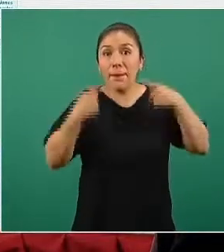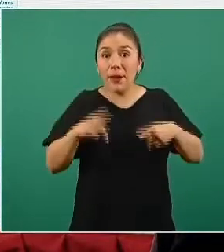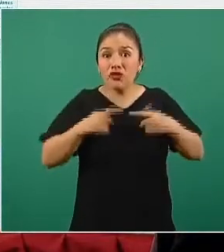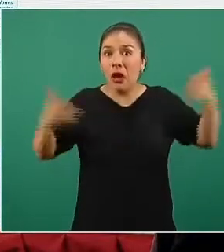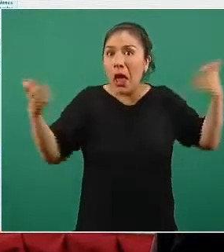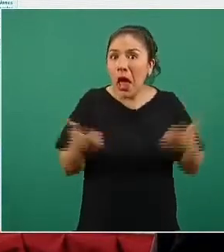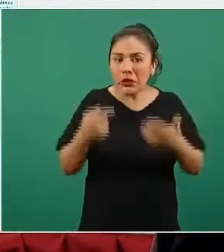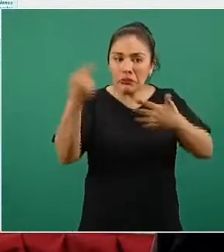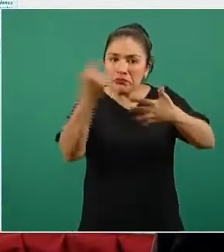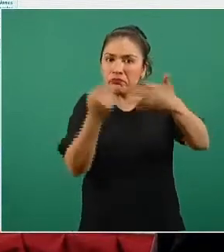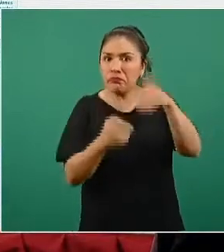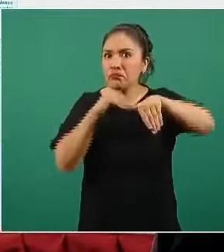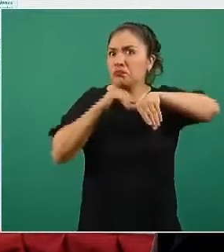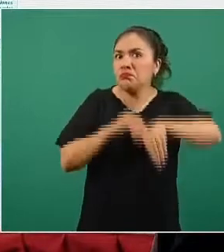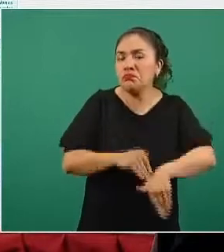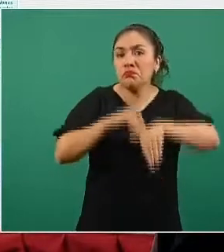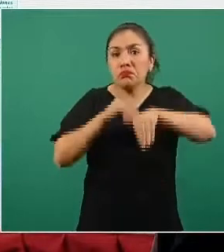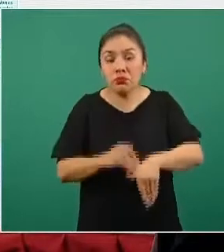hace,